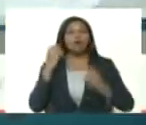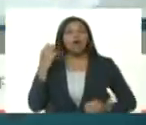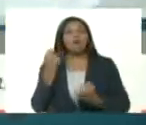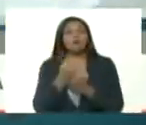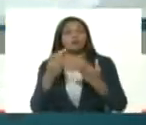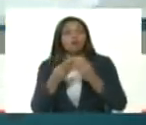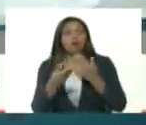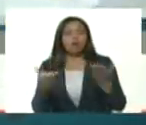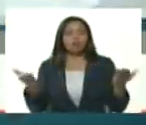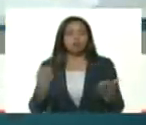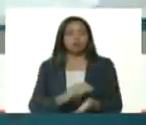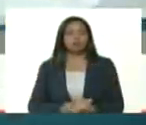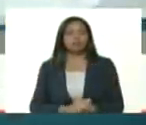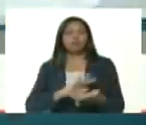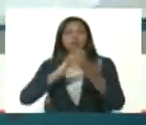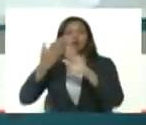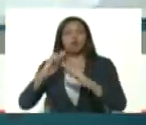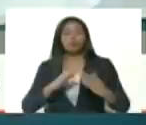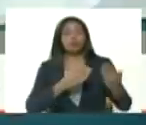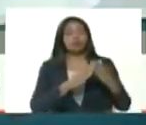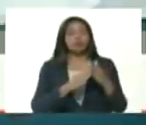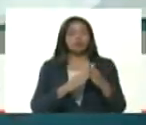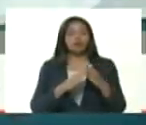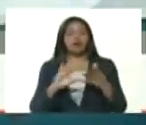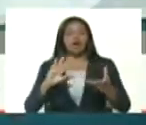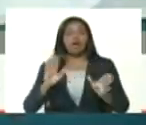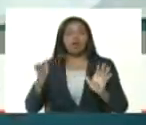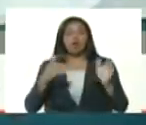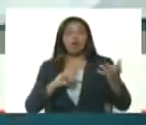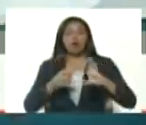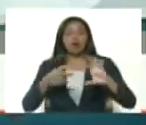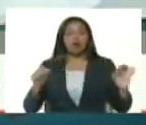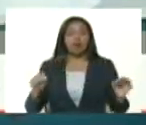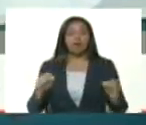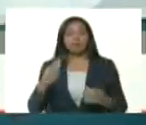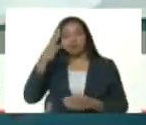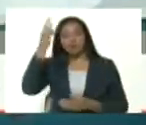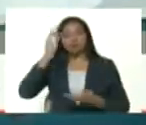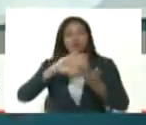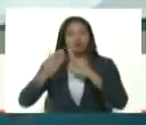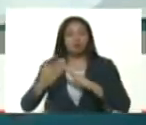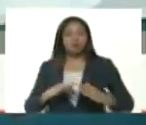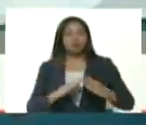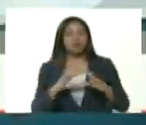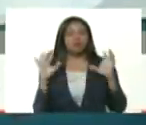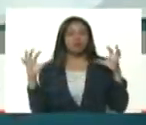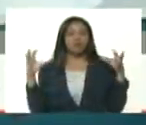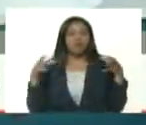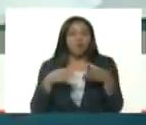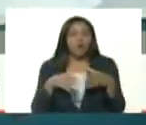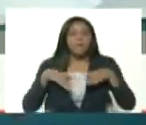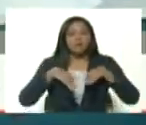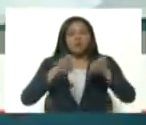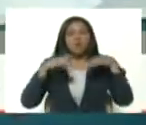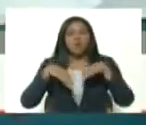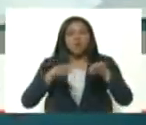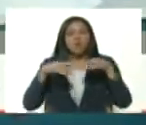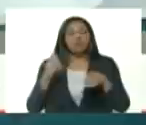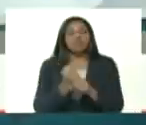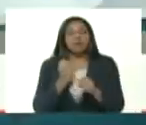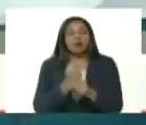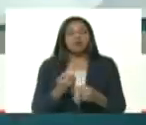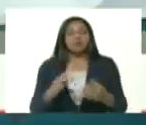solidarios en la comunidad, en los CLAT, en los consejos comunales. El conglomerado textil, la clase obrera,